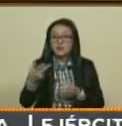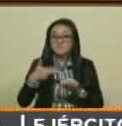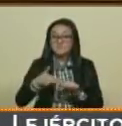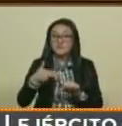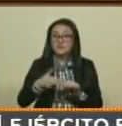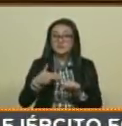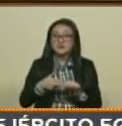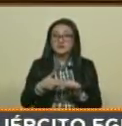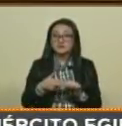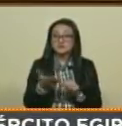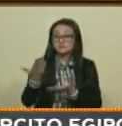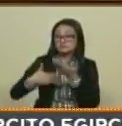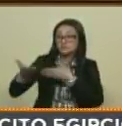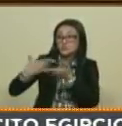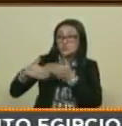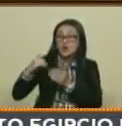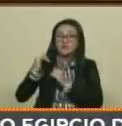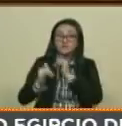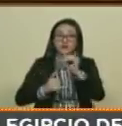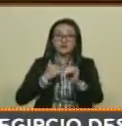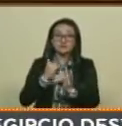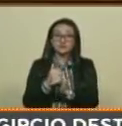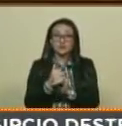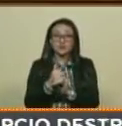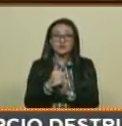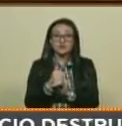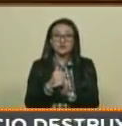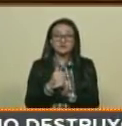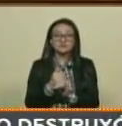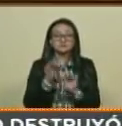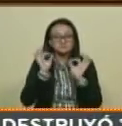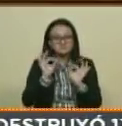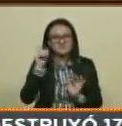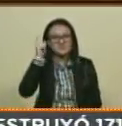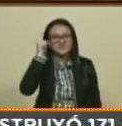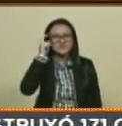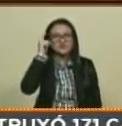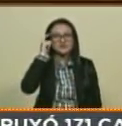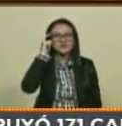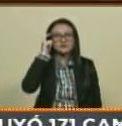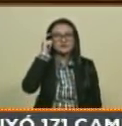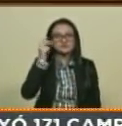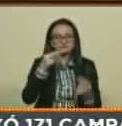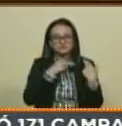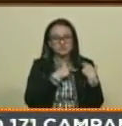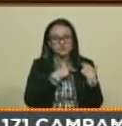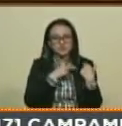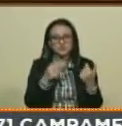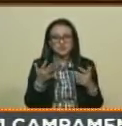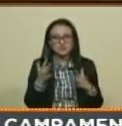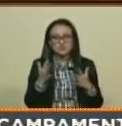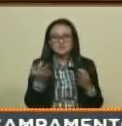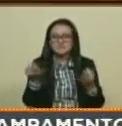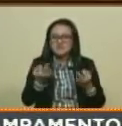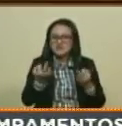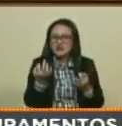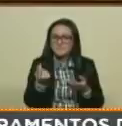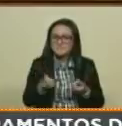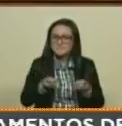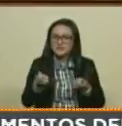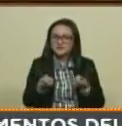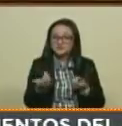mercado internacional. Desde esa fecha, los datos correspondientes a las estimaciones del valor real para